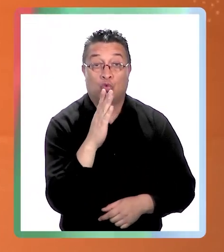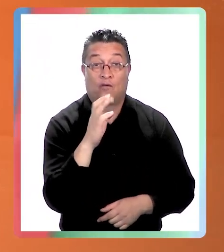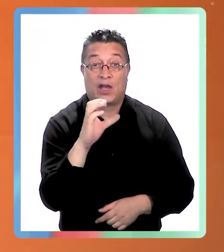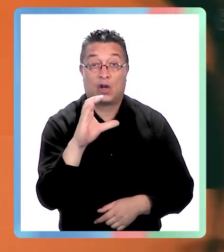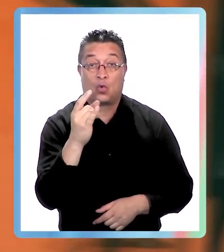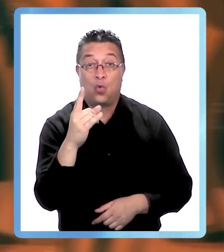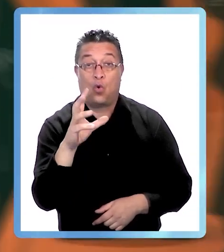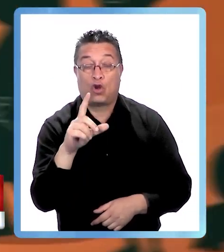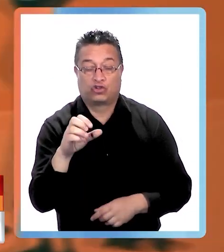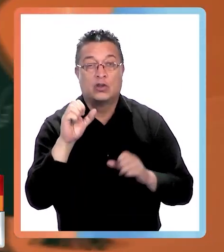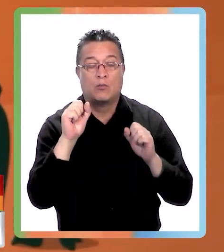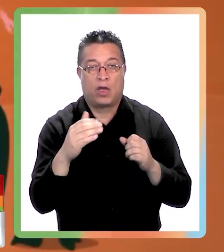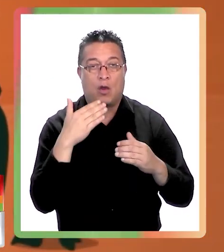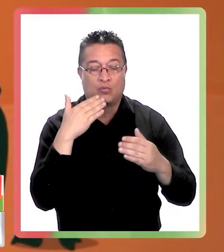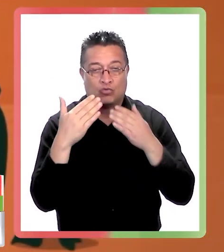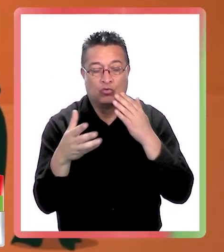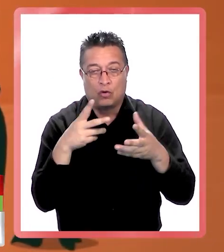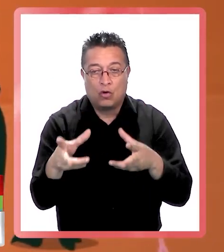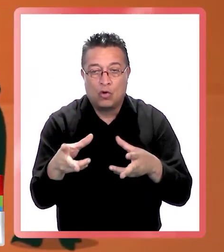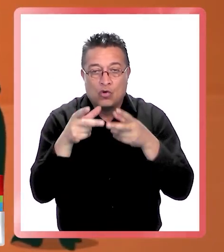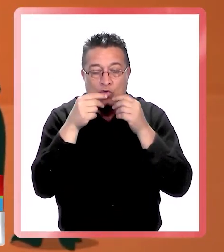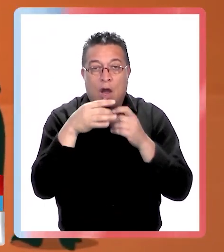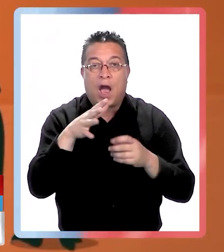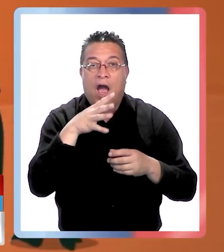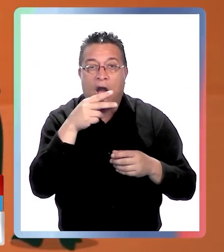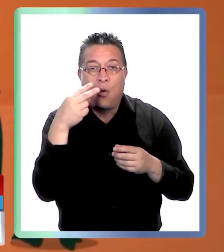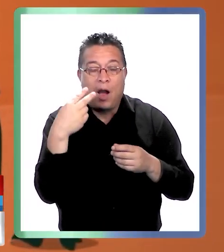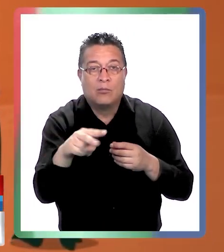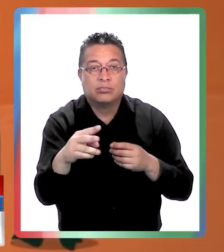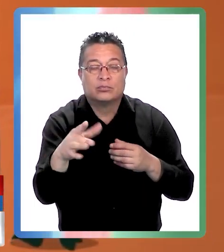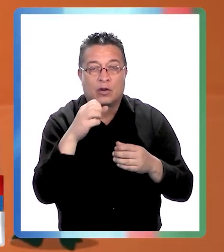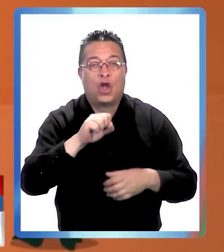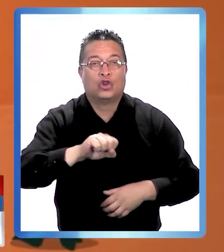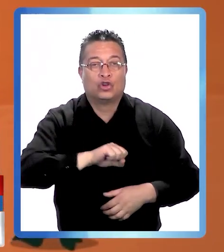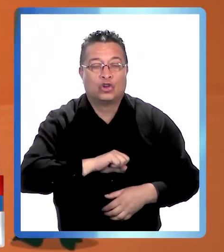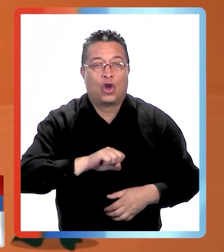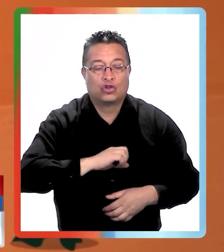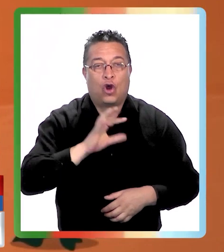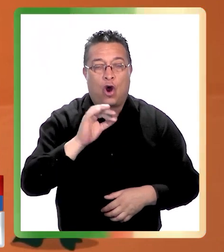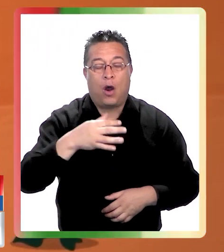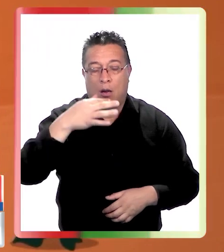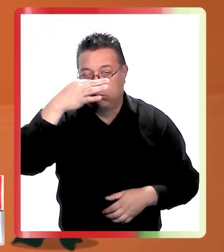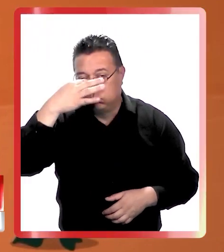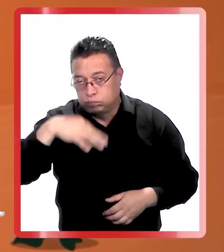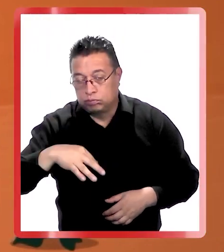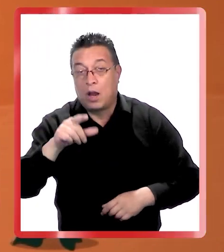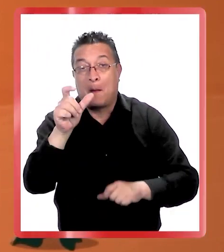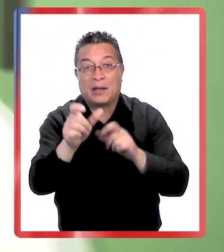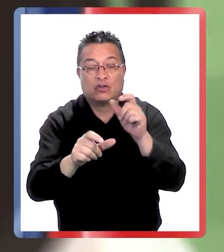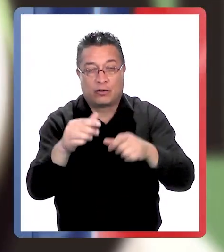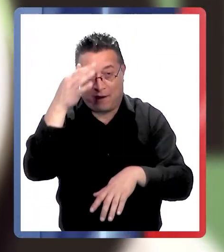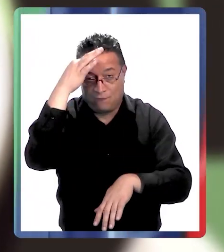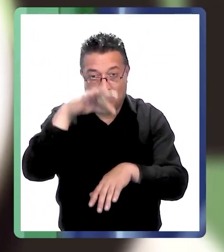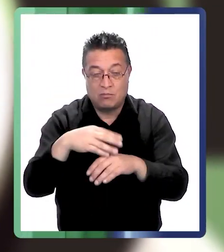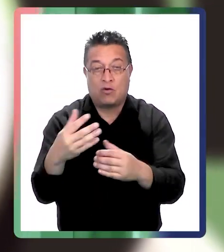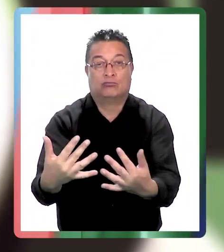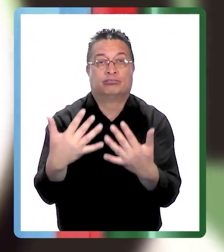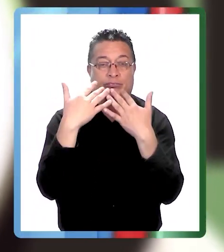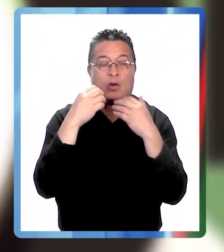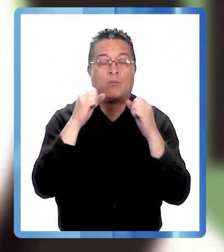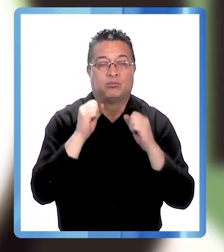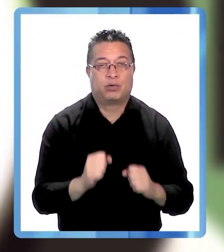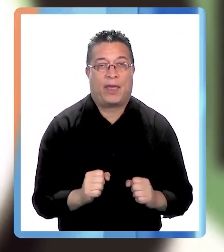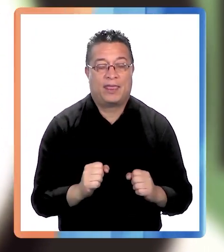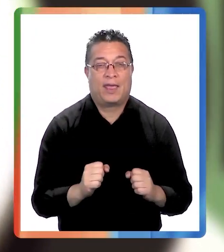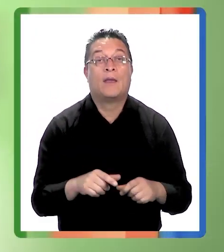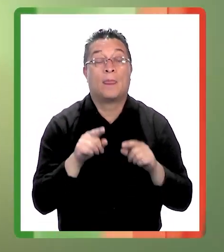puede contagiar por la inhalación de gotitas de aguas provenientes de la tos o el estornudo de una persona enferma. Estos pueden